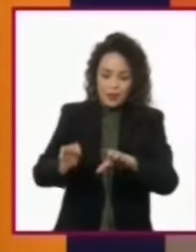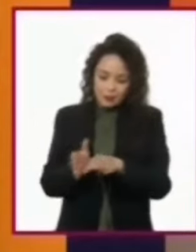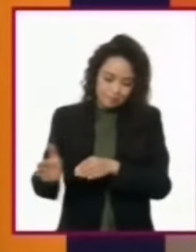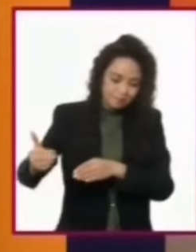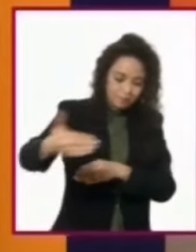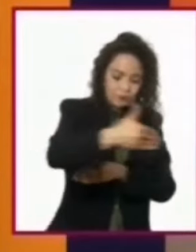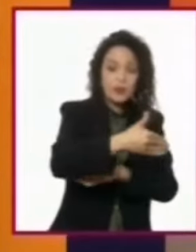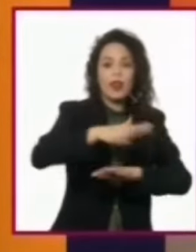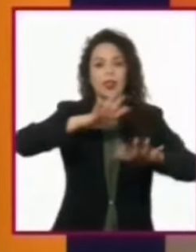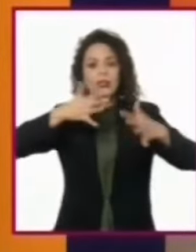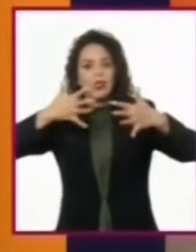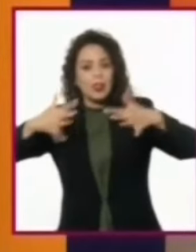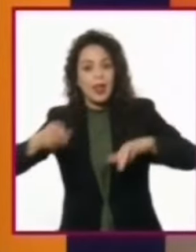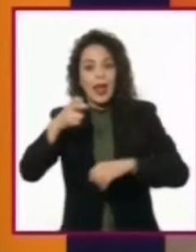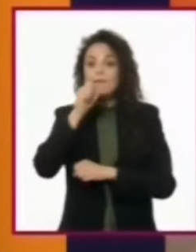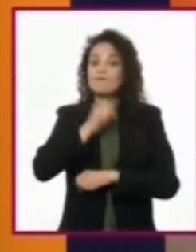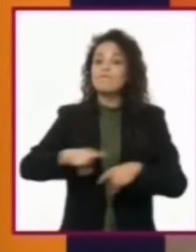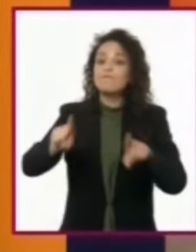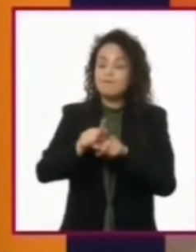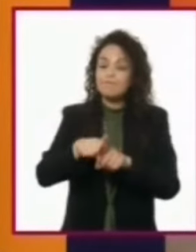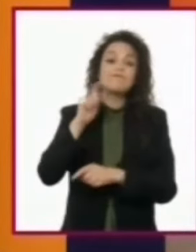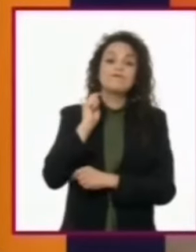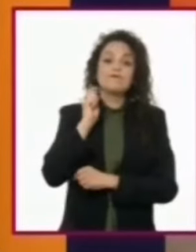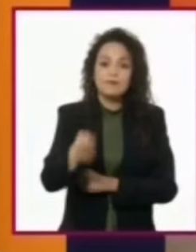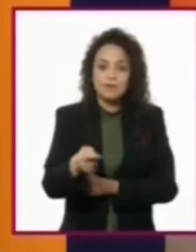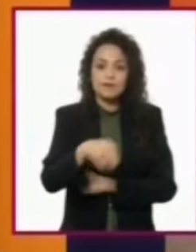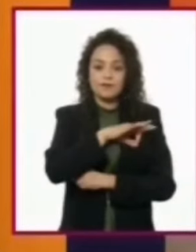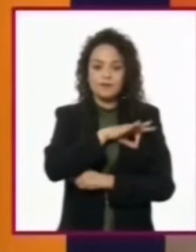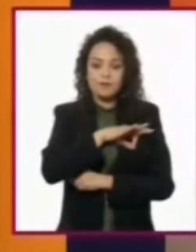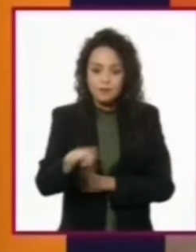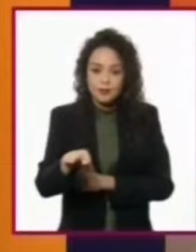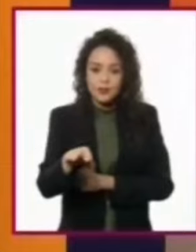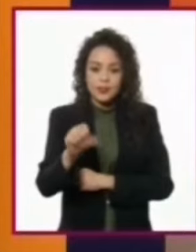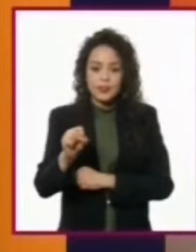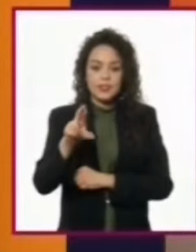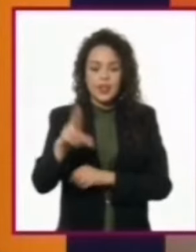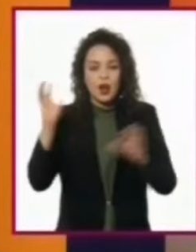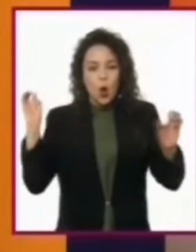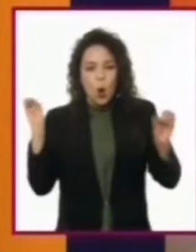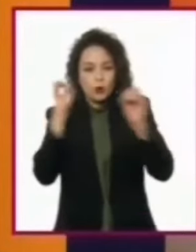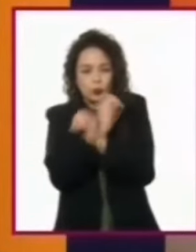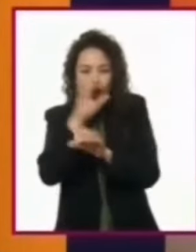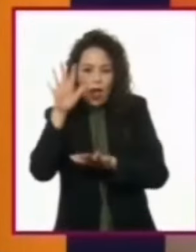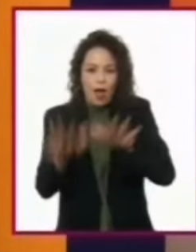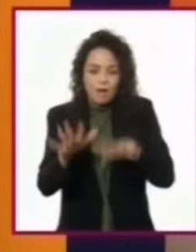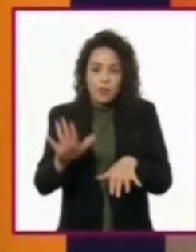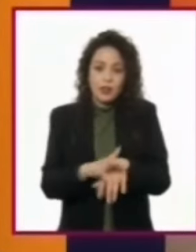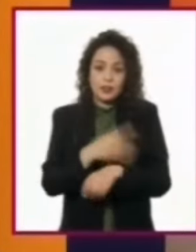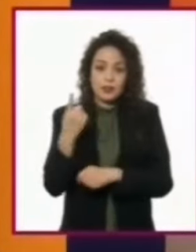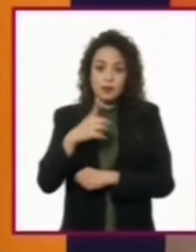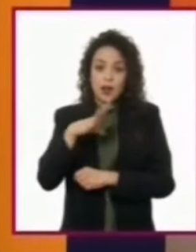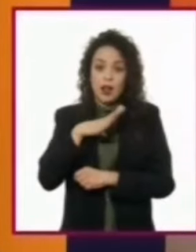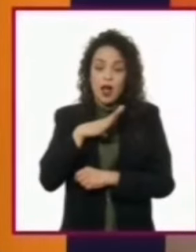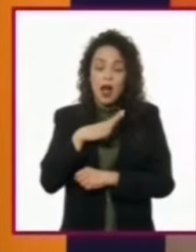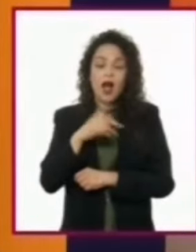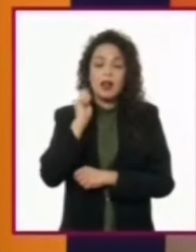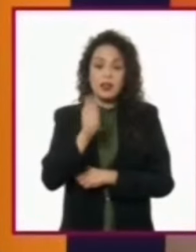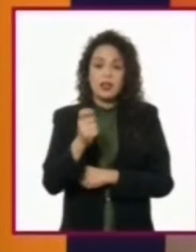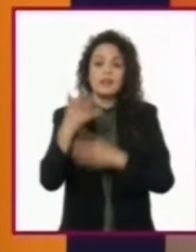cuales también poseen la cualidad de ser un poco oscuros, debido a que contienen una